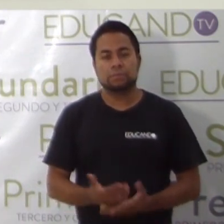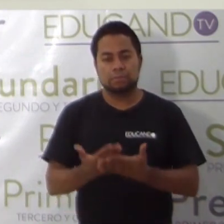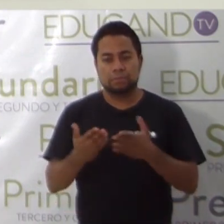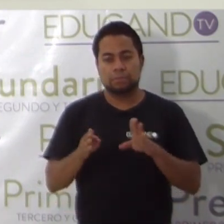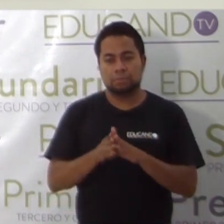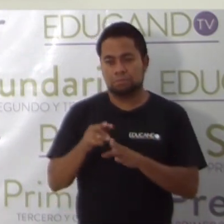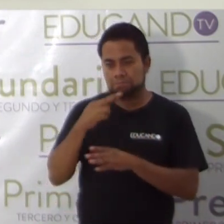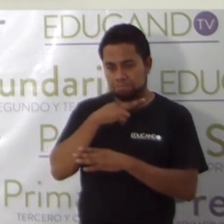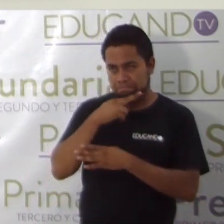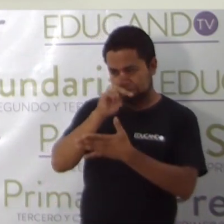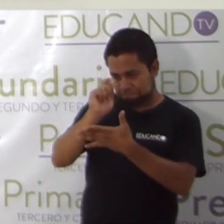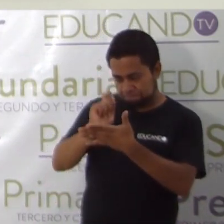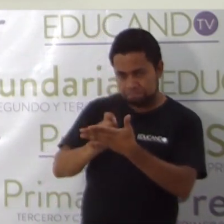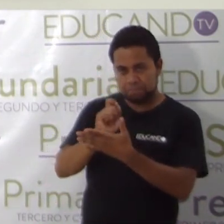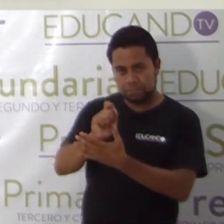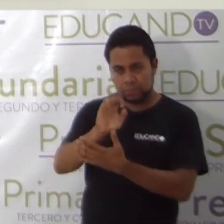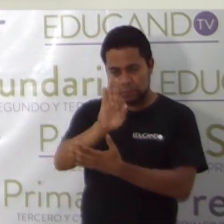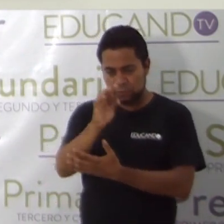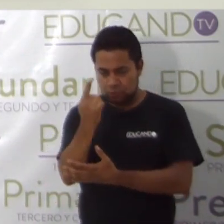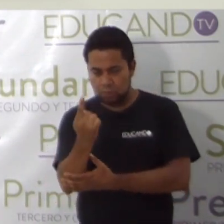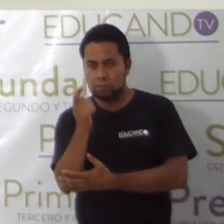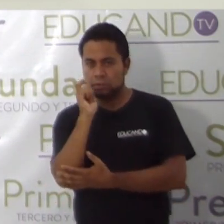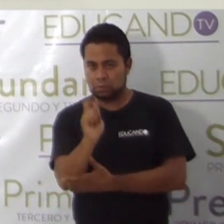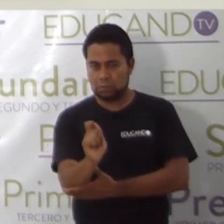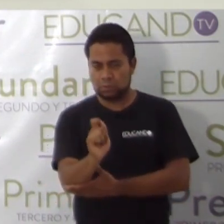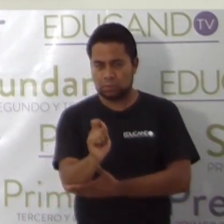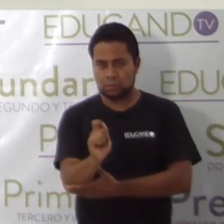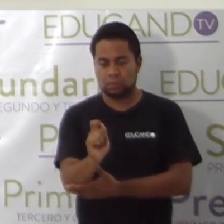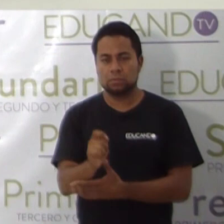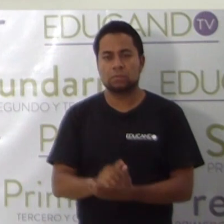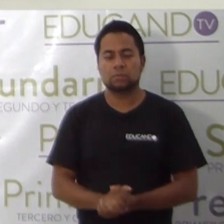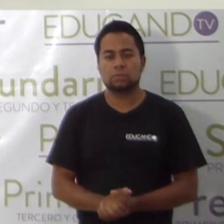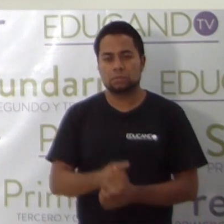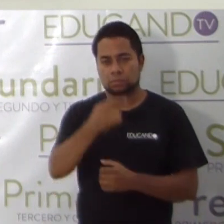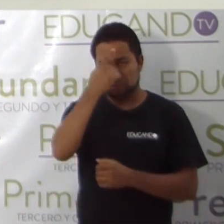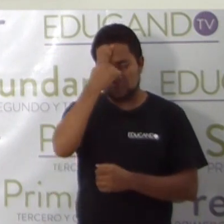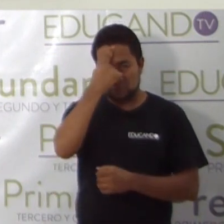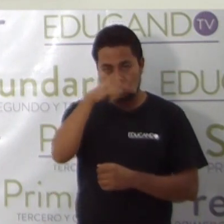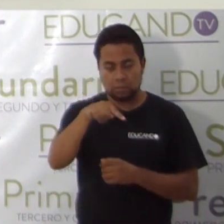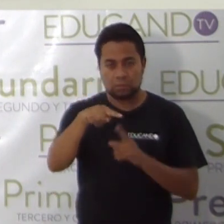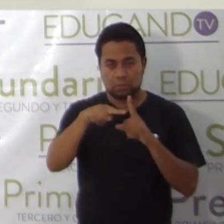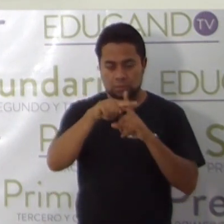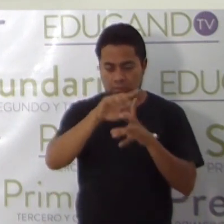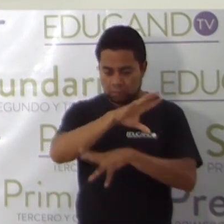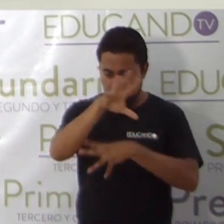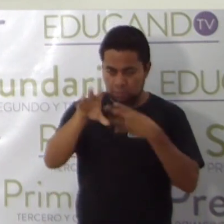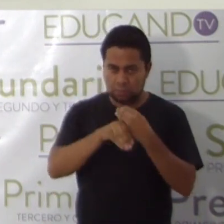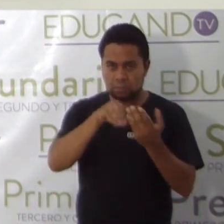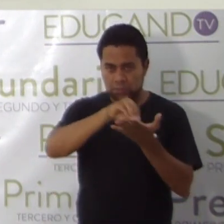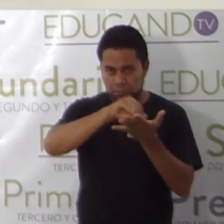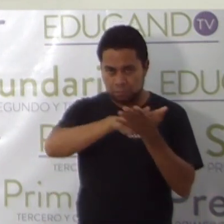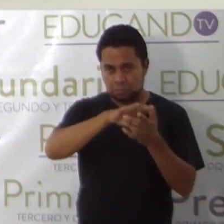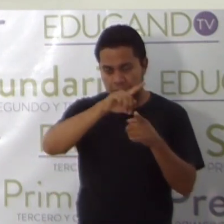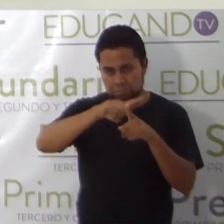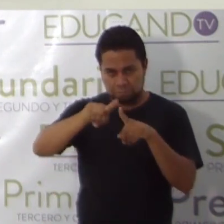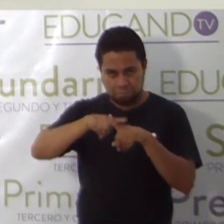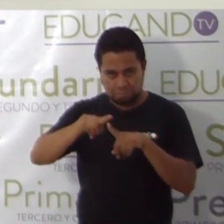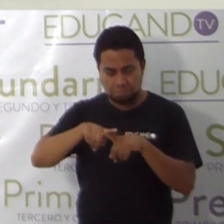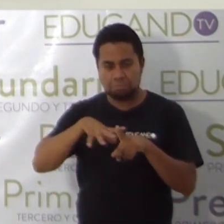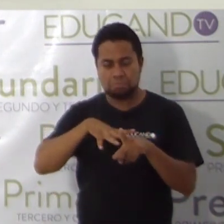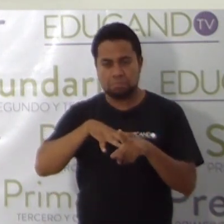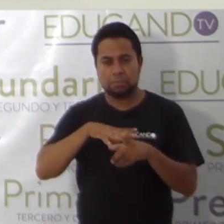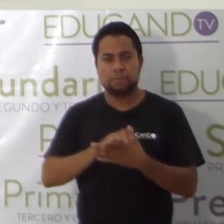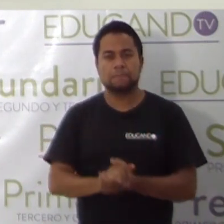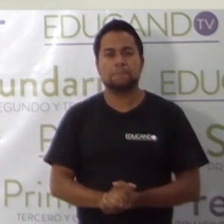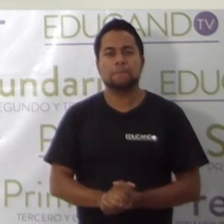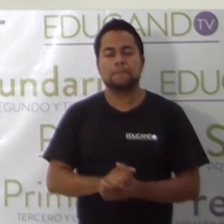repasar rapidísimamente. F1 es la suma total de datos al final, ¿sí? Y